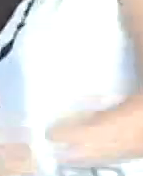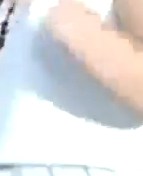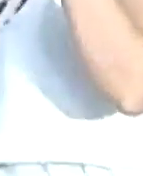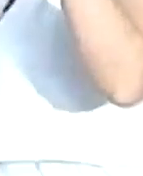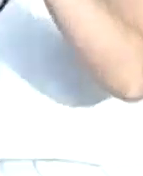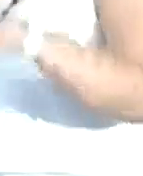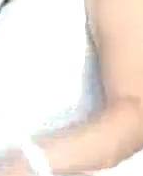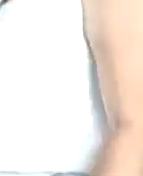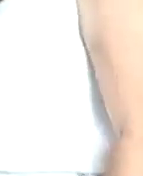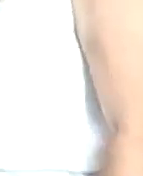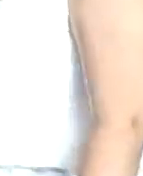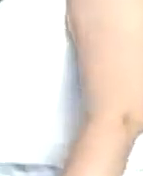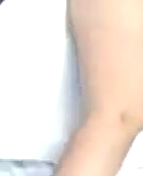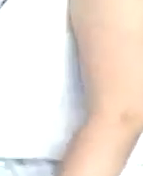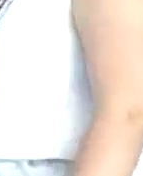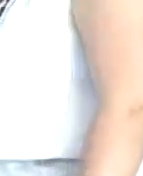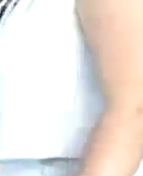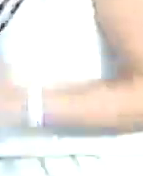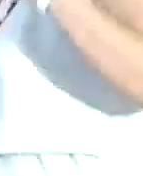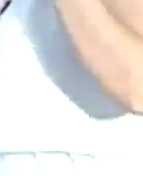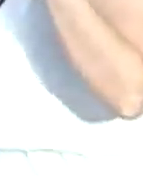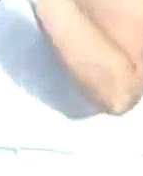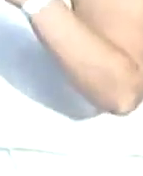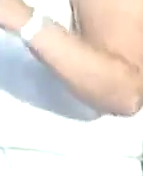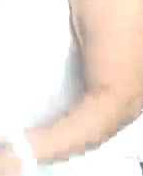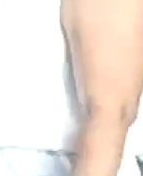manda? ¡Nosotras! ¿Y quién manda?